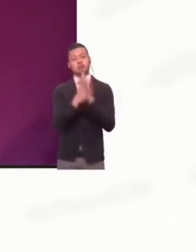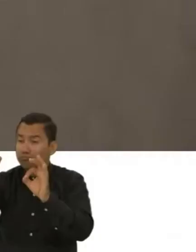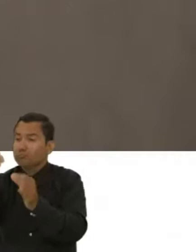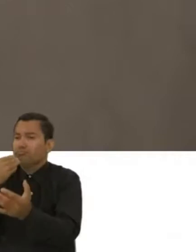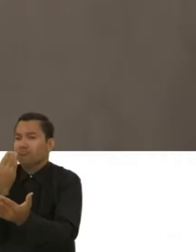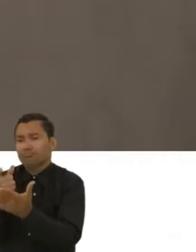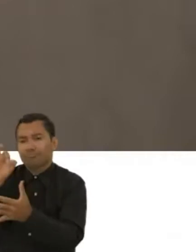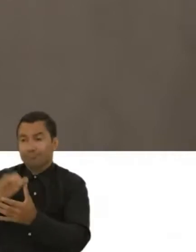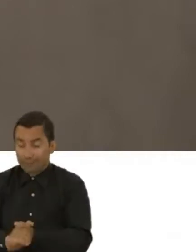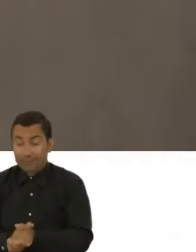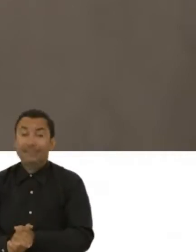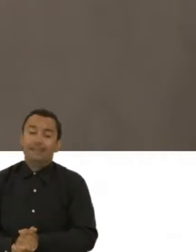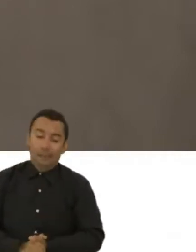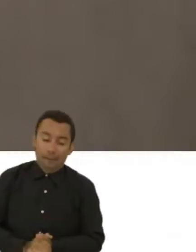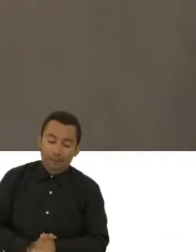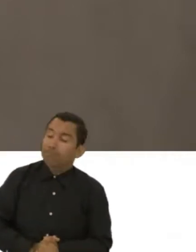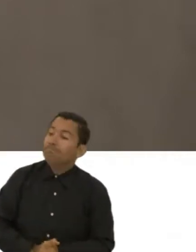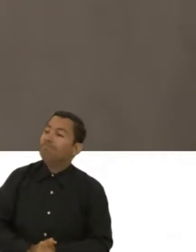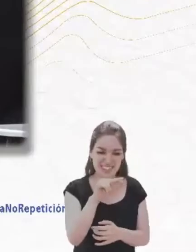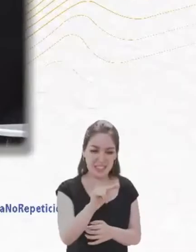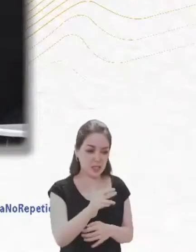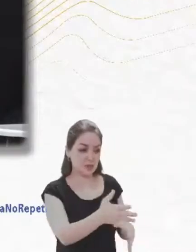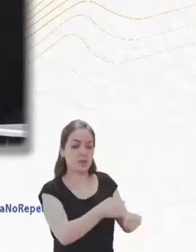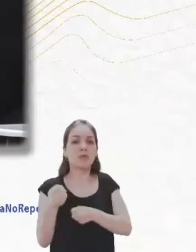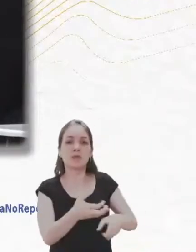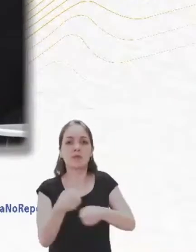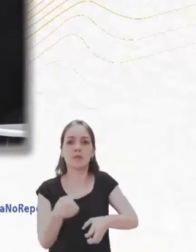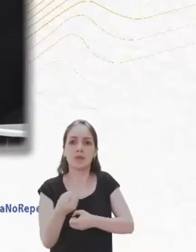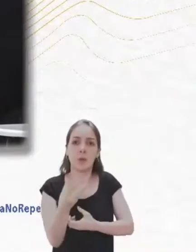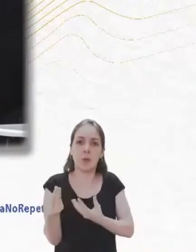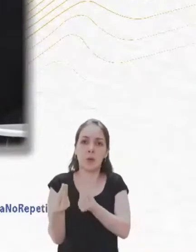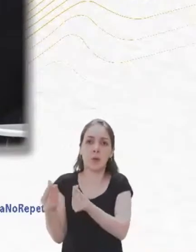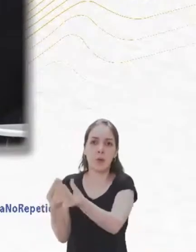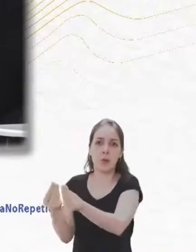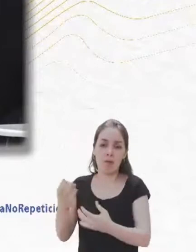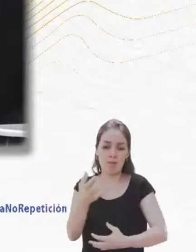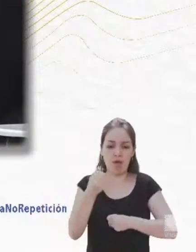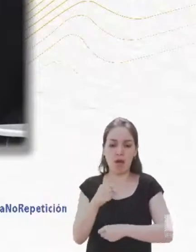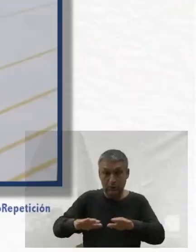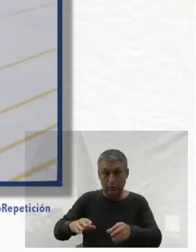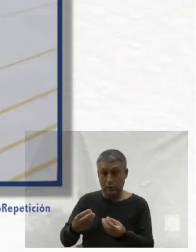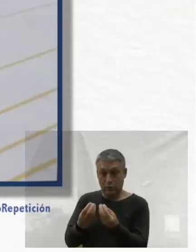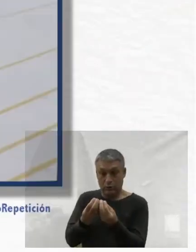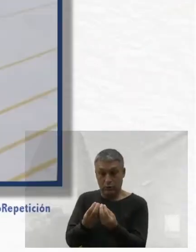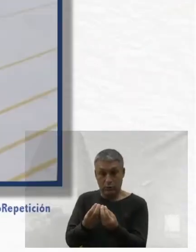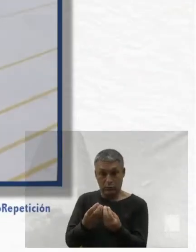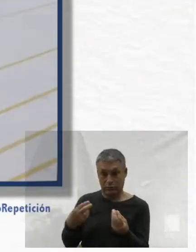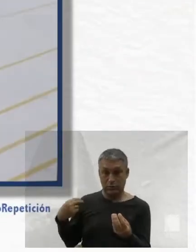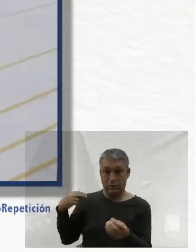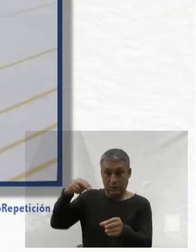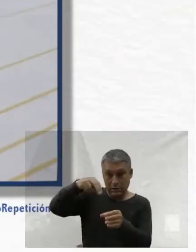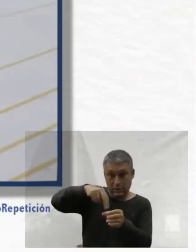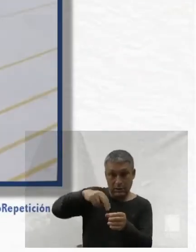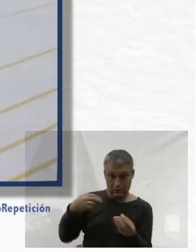y 2021, la Comisión de la Verdad continuó la ruta de diálogo social a través de los diálogos para la no